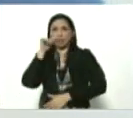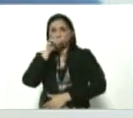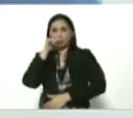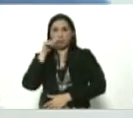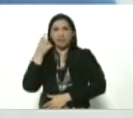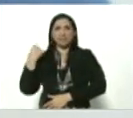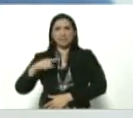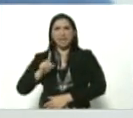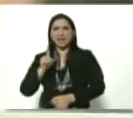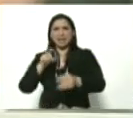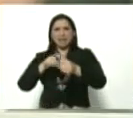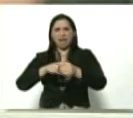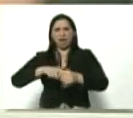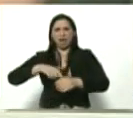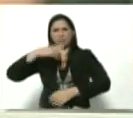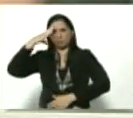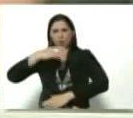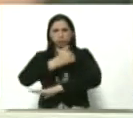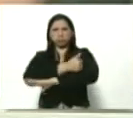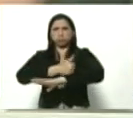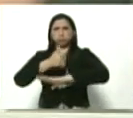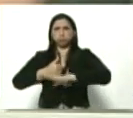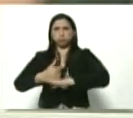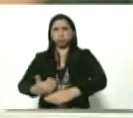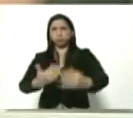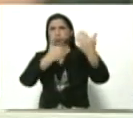sus agentes a los capos de la droga.